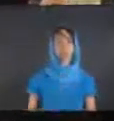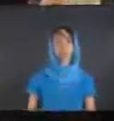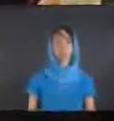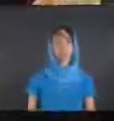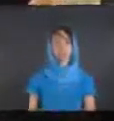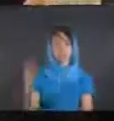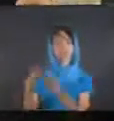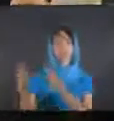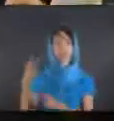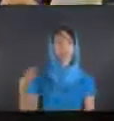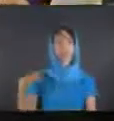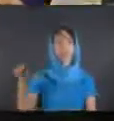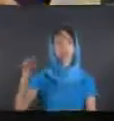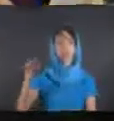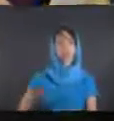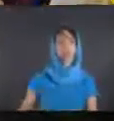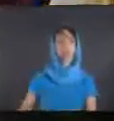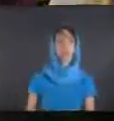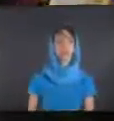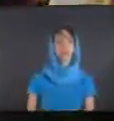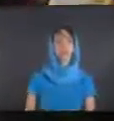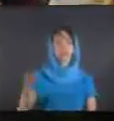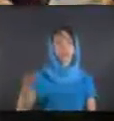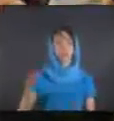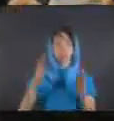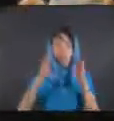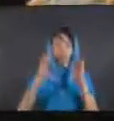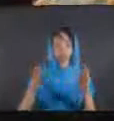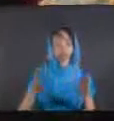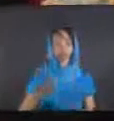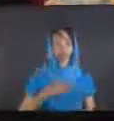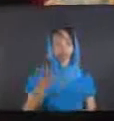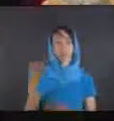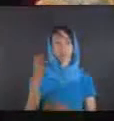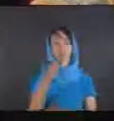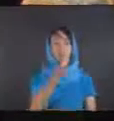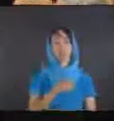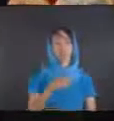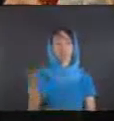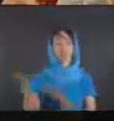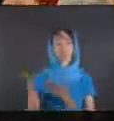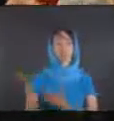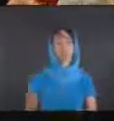que están cumpliendo 25 años de casados: Sibori y Miriam Aresti.